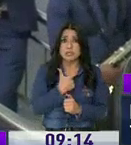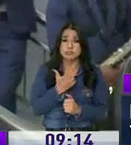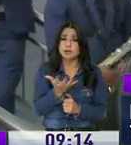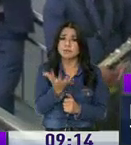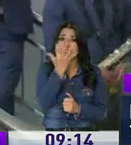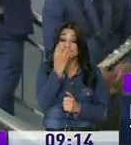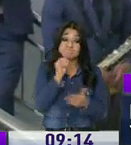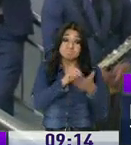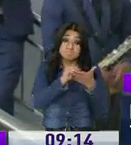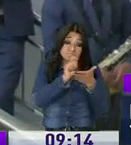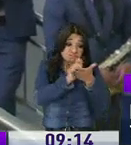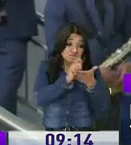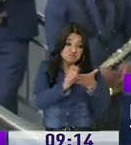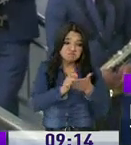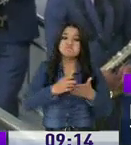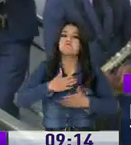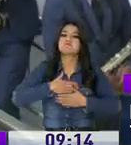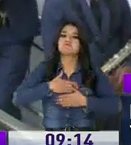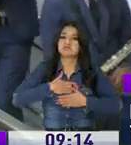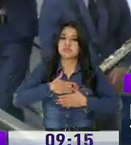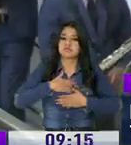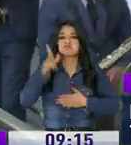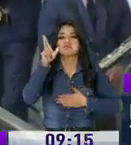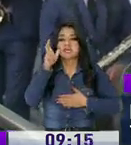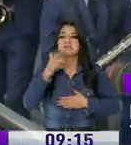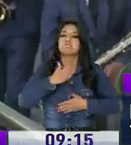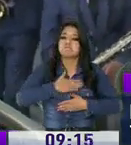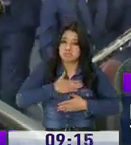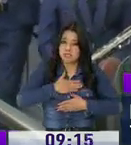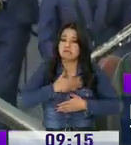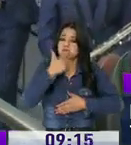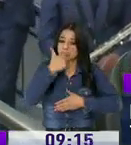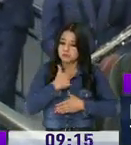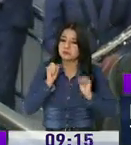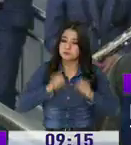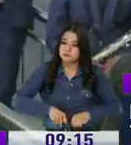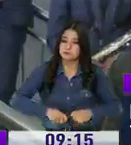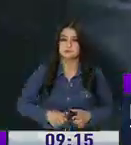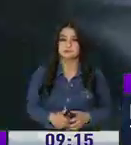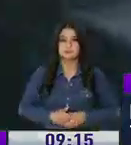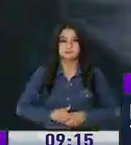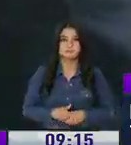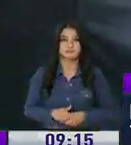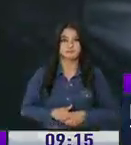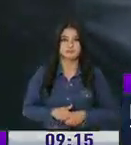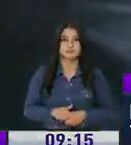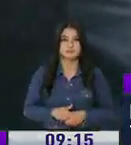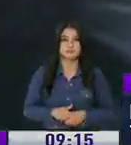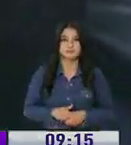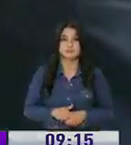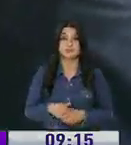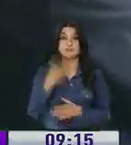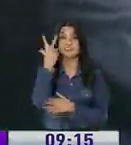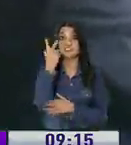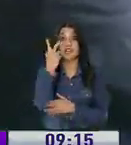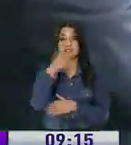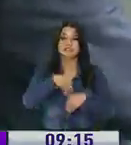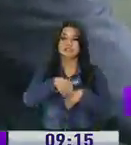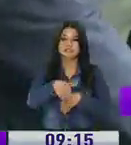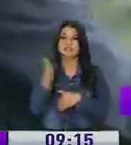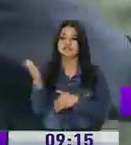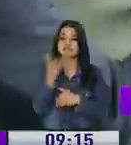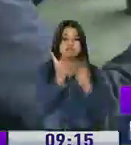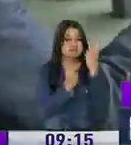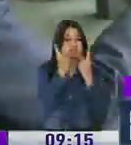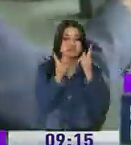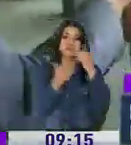plasma lo que de pronto cree que este personaje puede ser. Serán 13 partidas, recorridos históricos y el